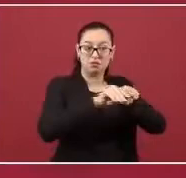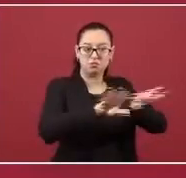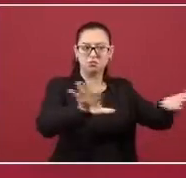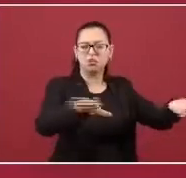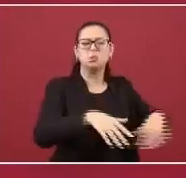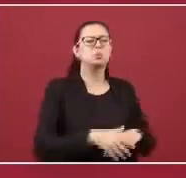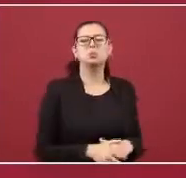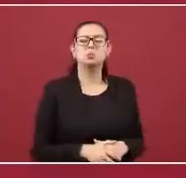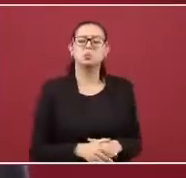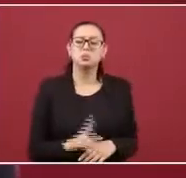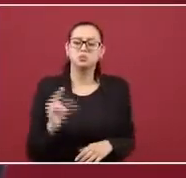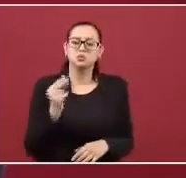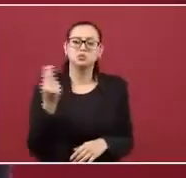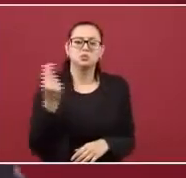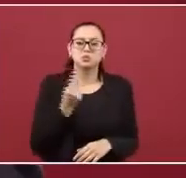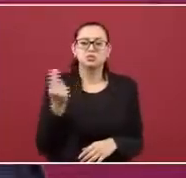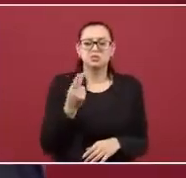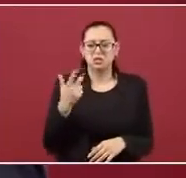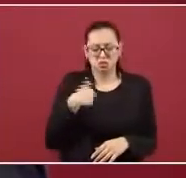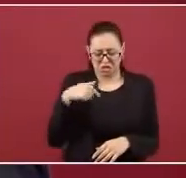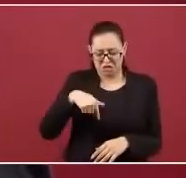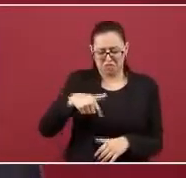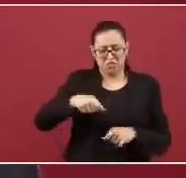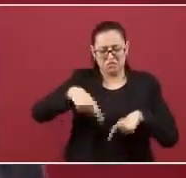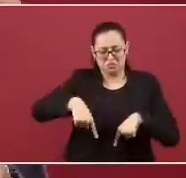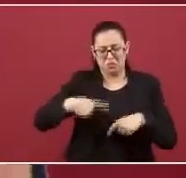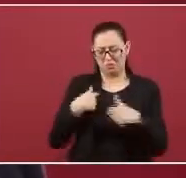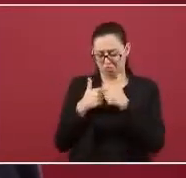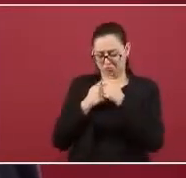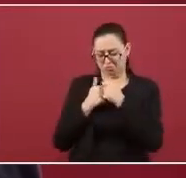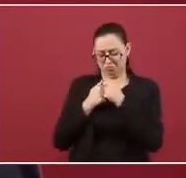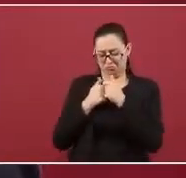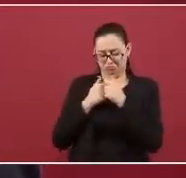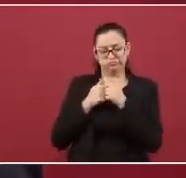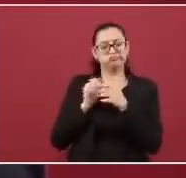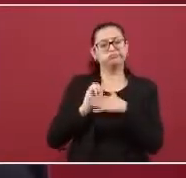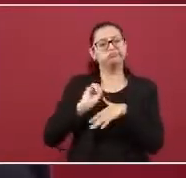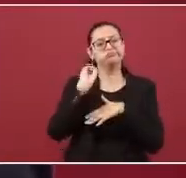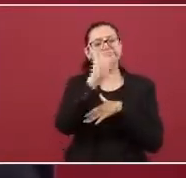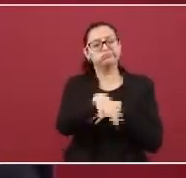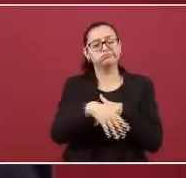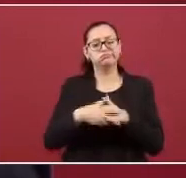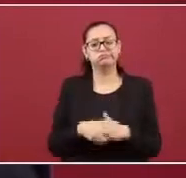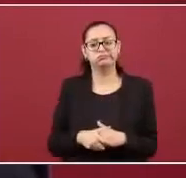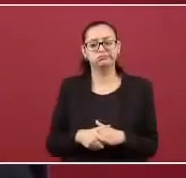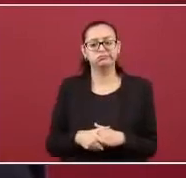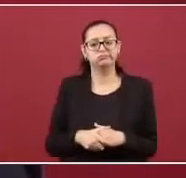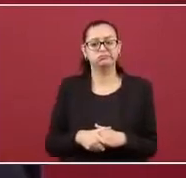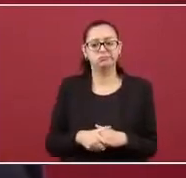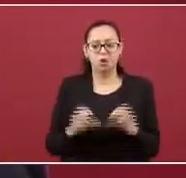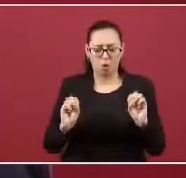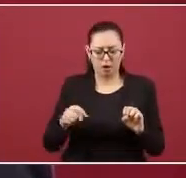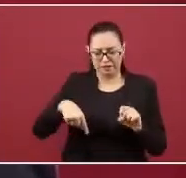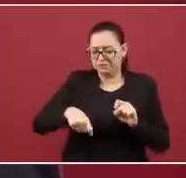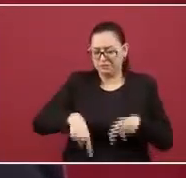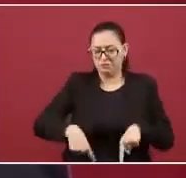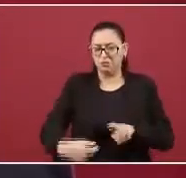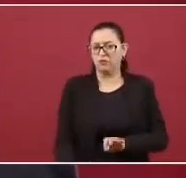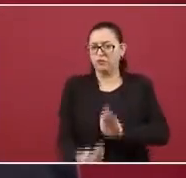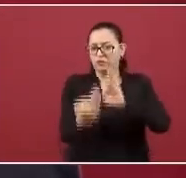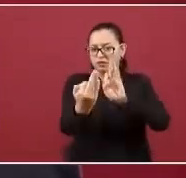aquí yo puedo decir si hay algo, ¿no? que deba contestar.